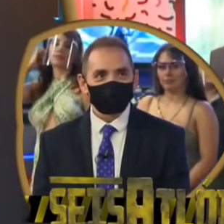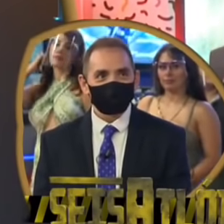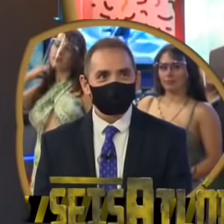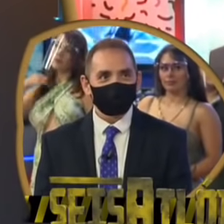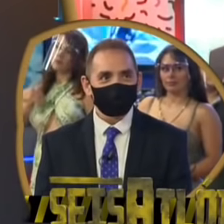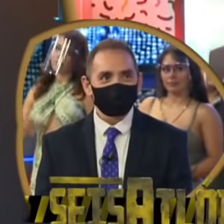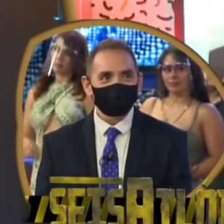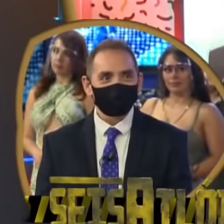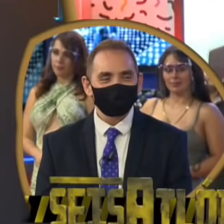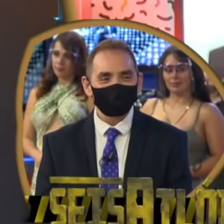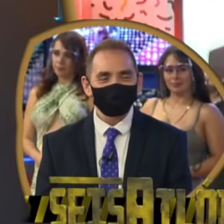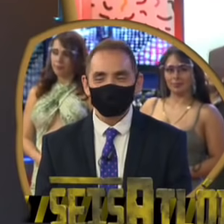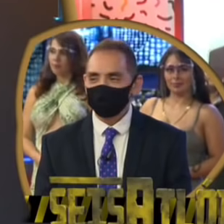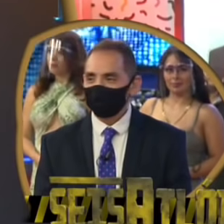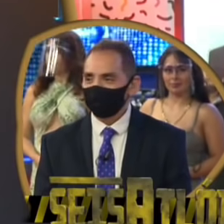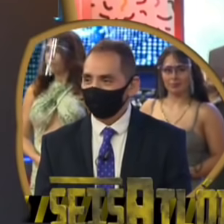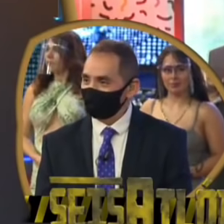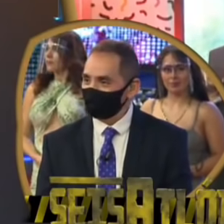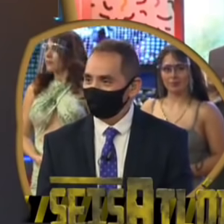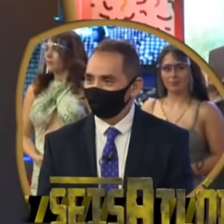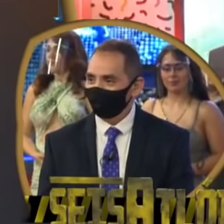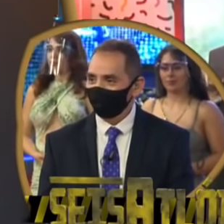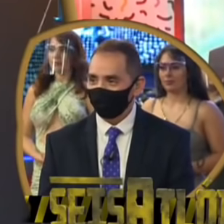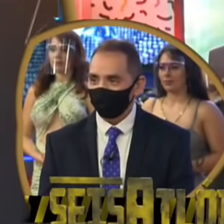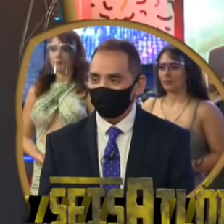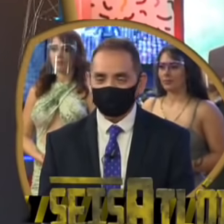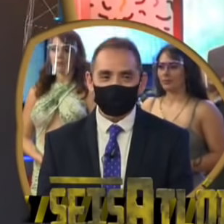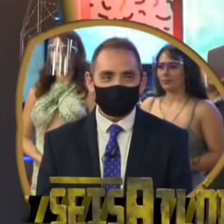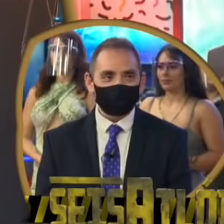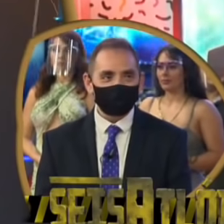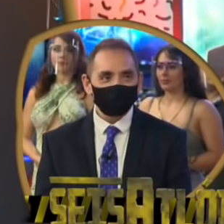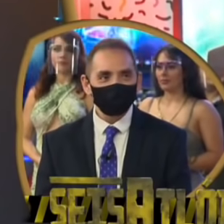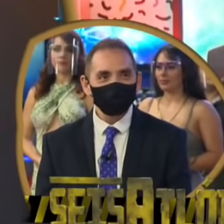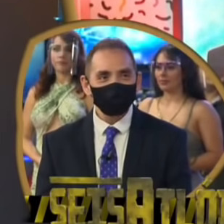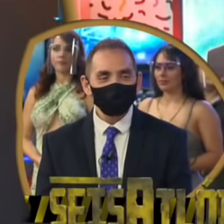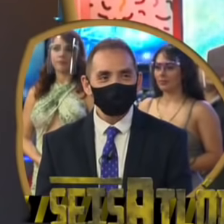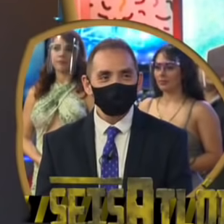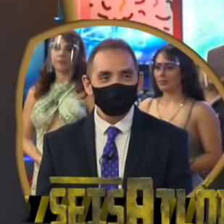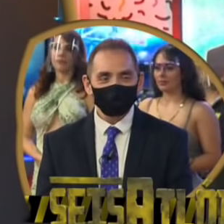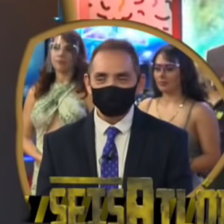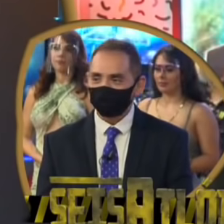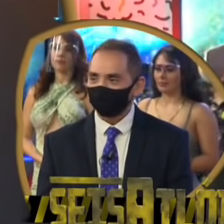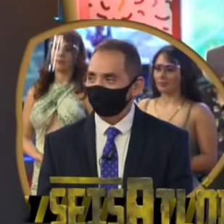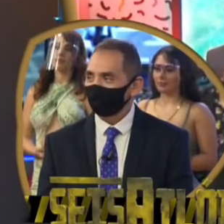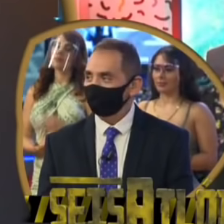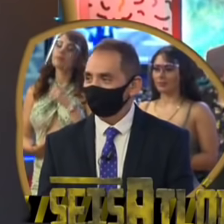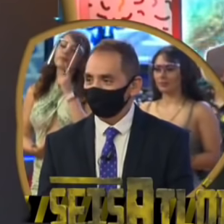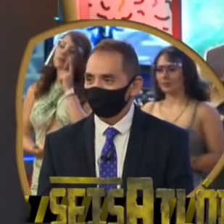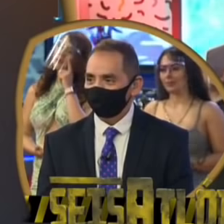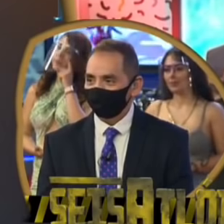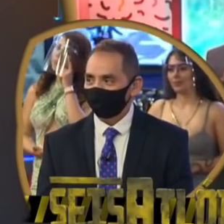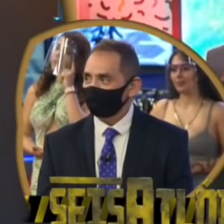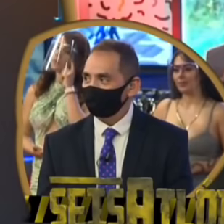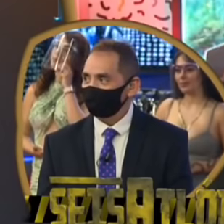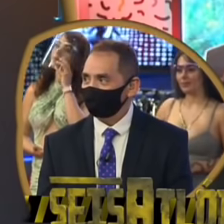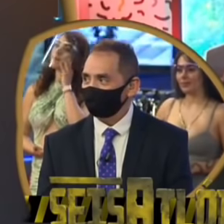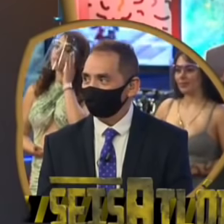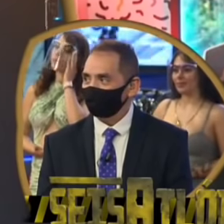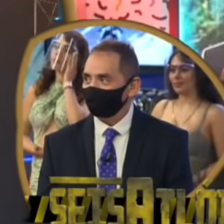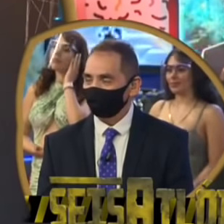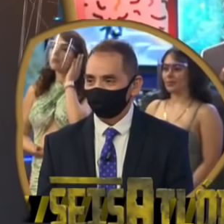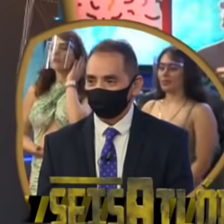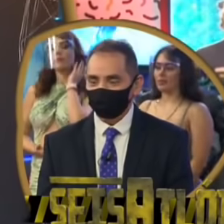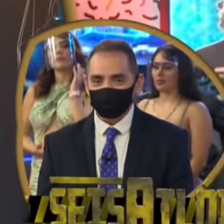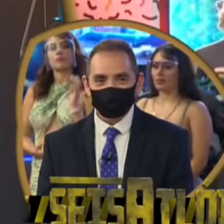Así es, tenemos pruebas completamente diferentes. Excelente. Vamos ahorita a hacer algunas tomas para que ustedes se den cuenta de lo